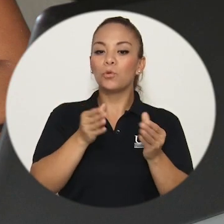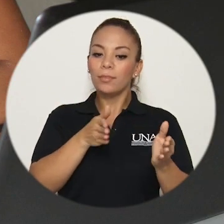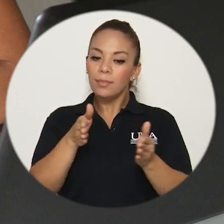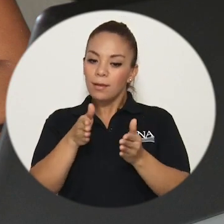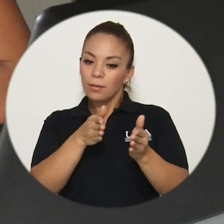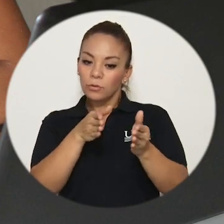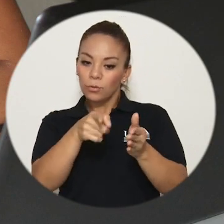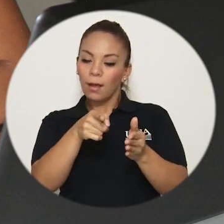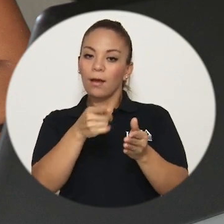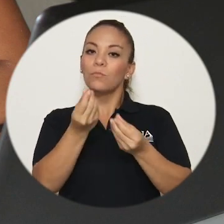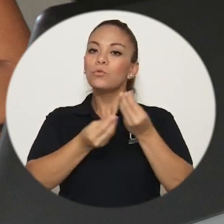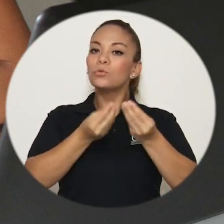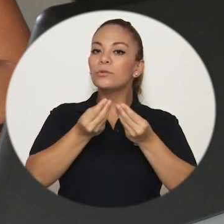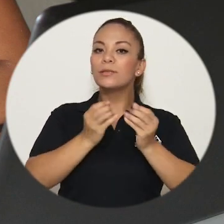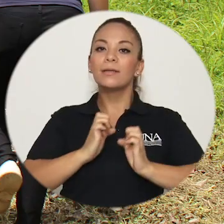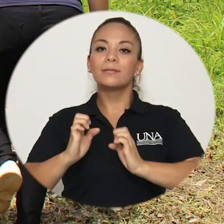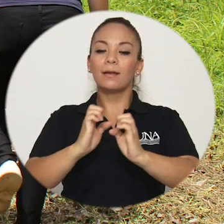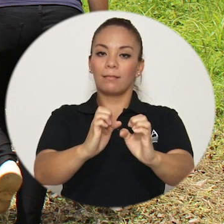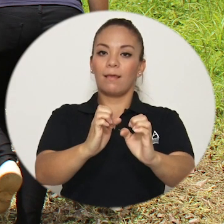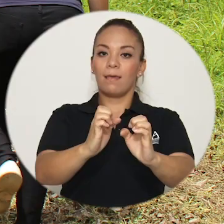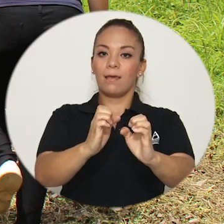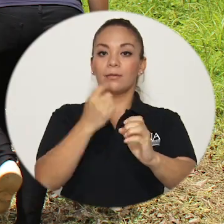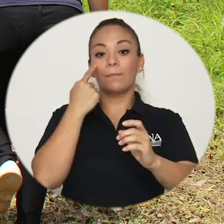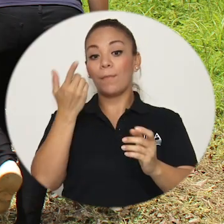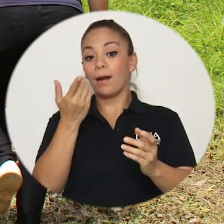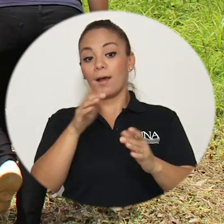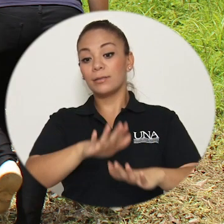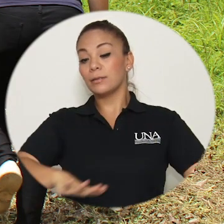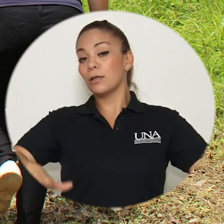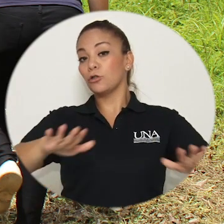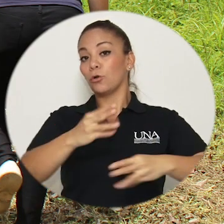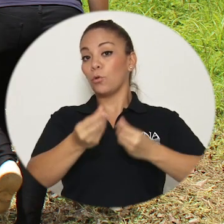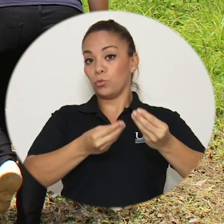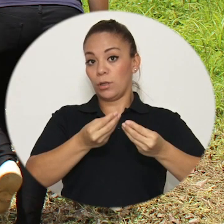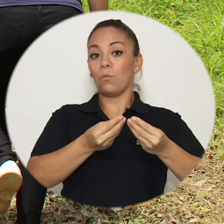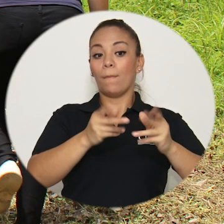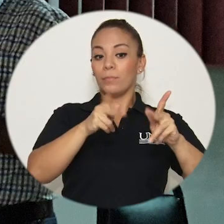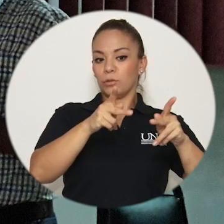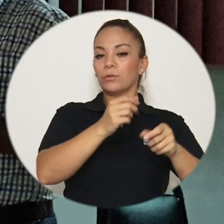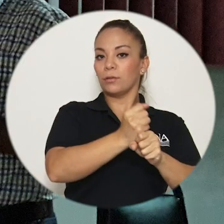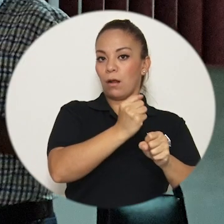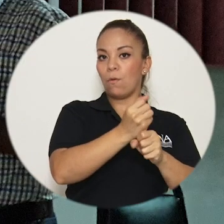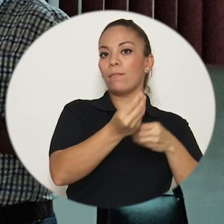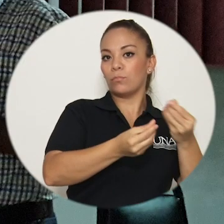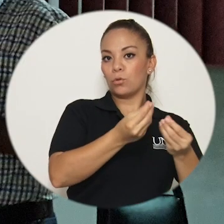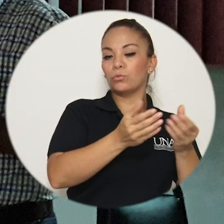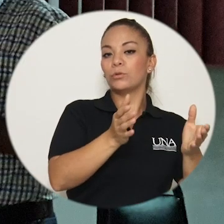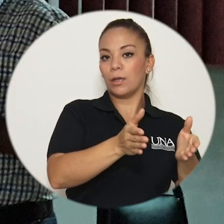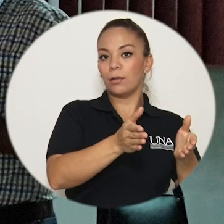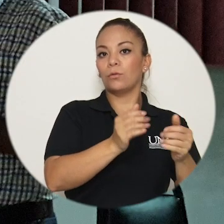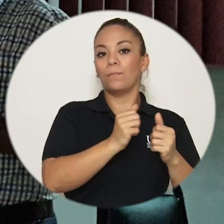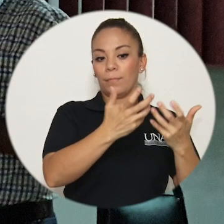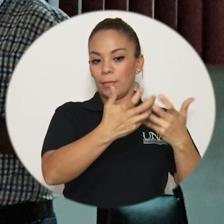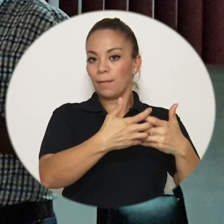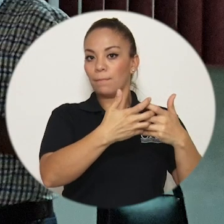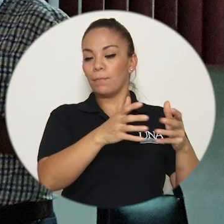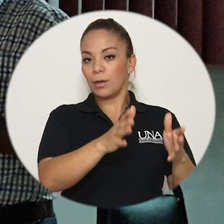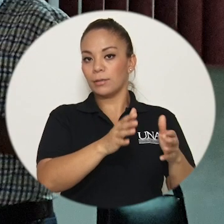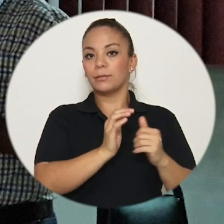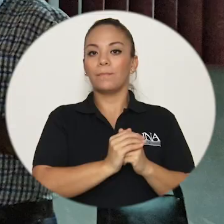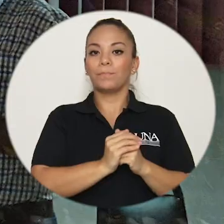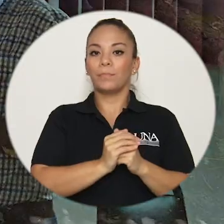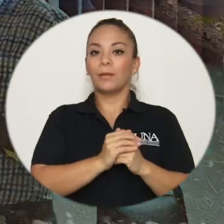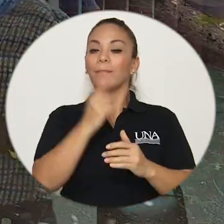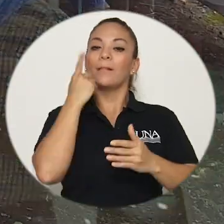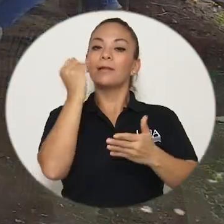direccionar, generar ese tipo de estrategias para con el sector productivo, en este caso los productores que trabajan con la empresa,